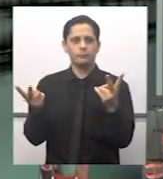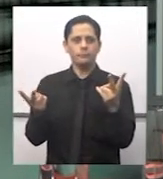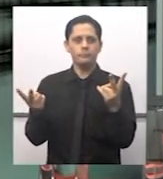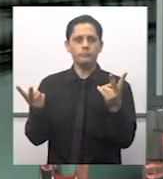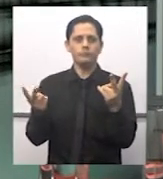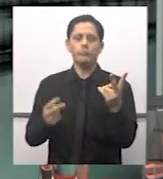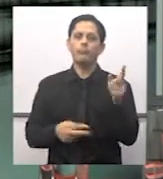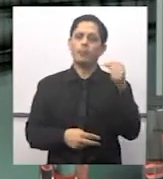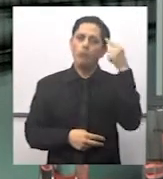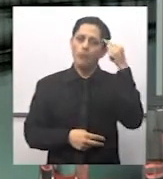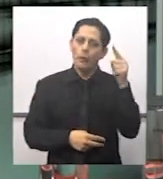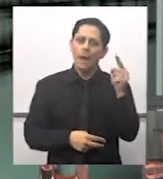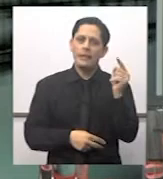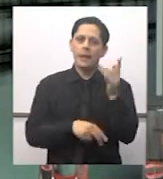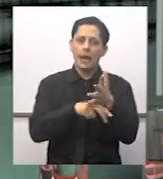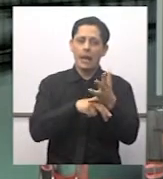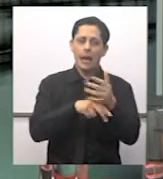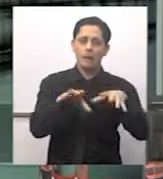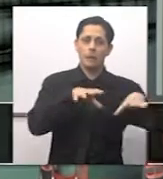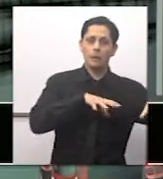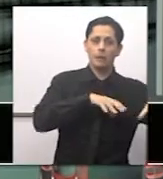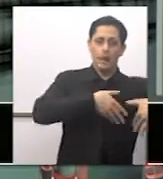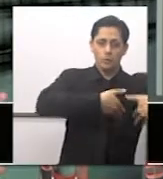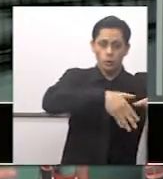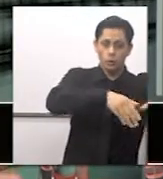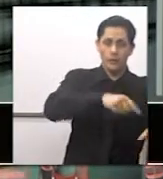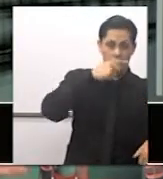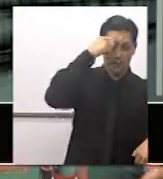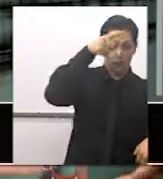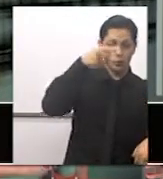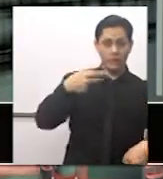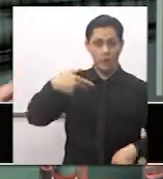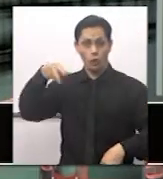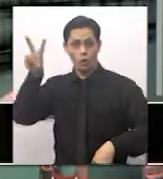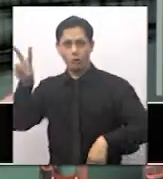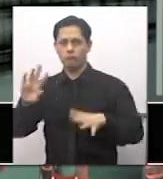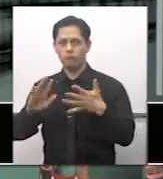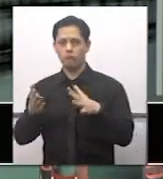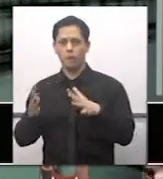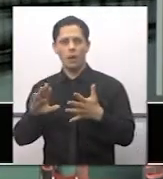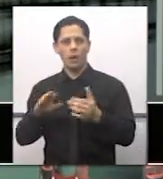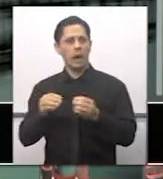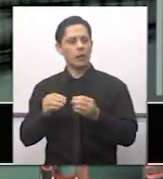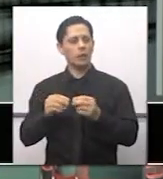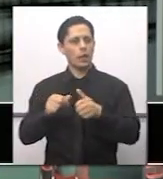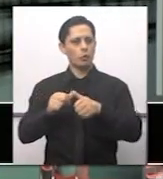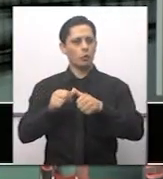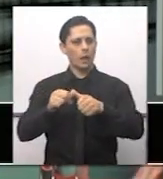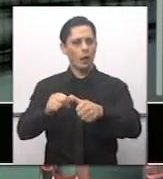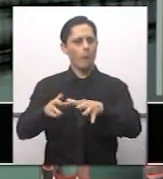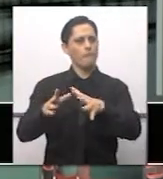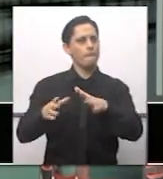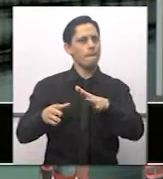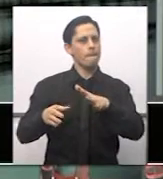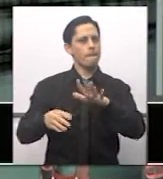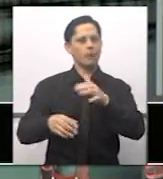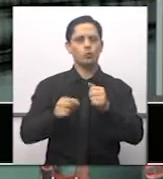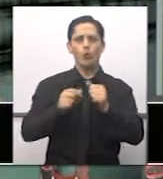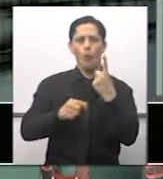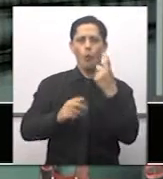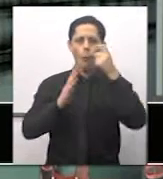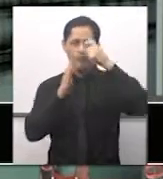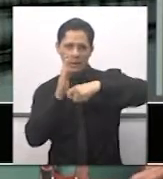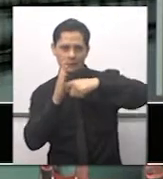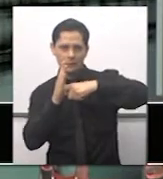San Antonio y en el norte que han durado mucho más de un mes y medio, donde se paraliza el puerto. Afortunadamente